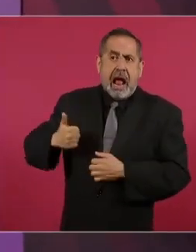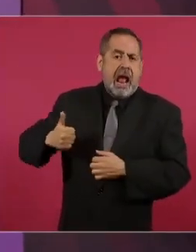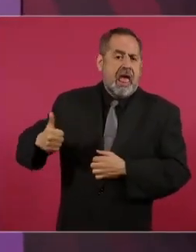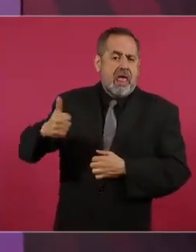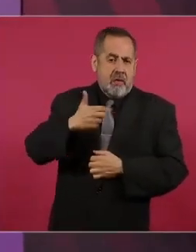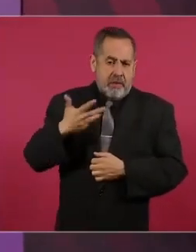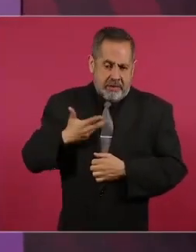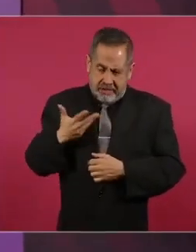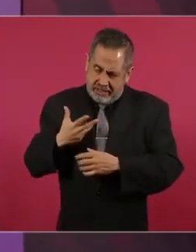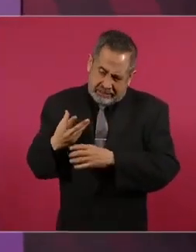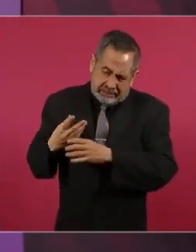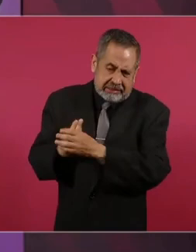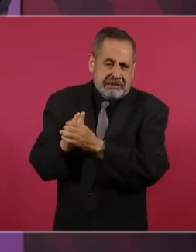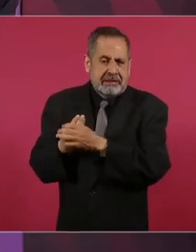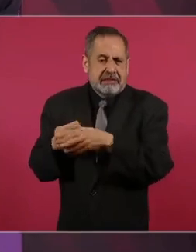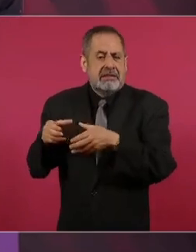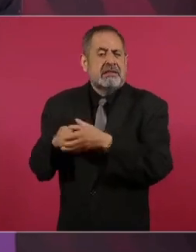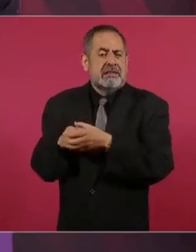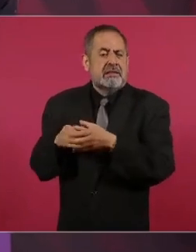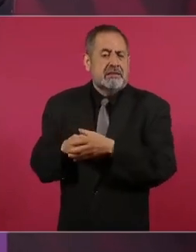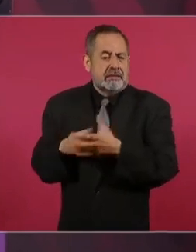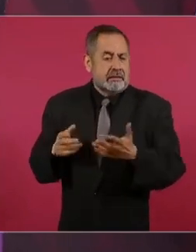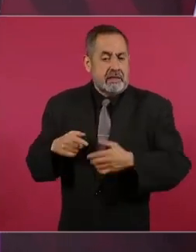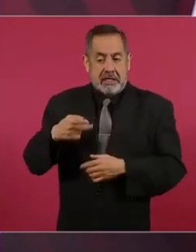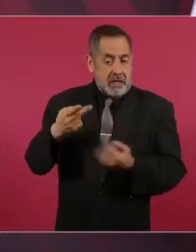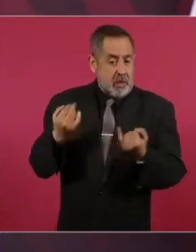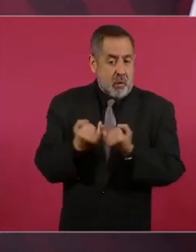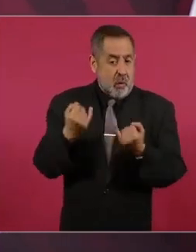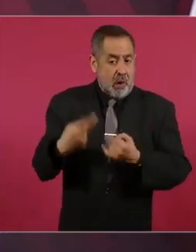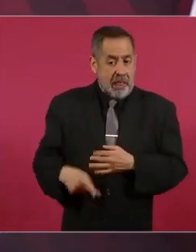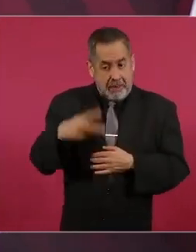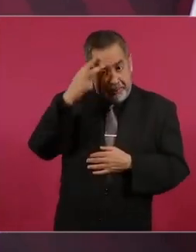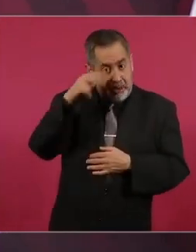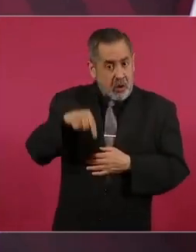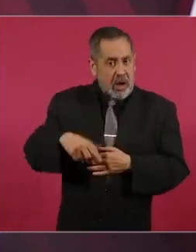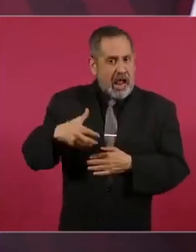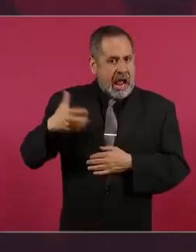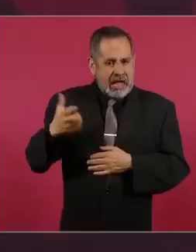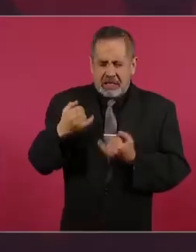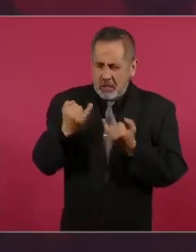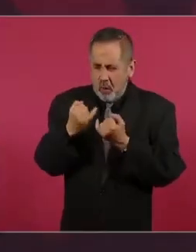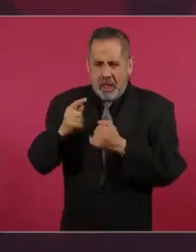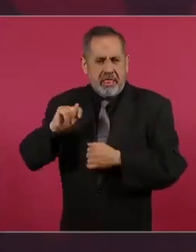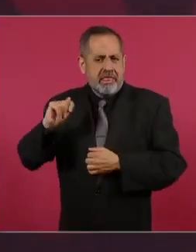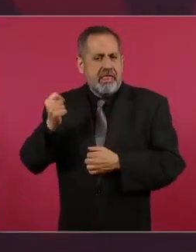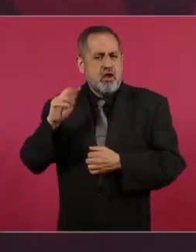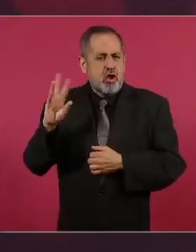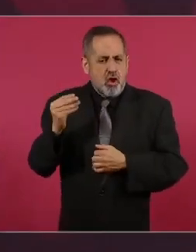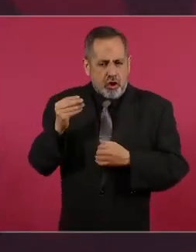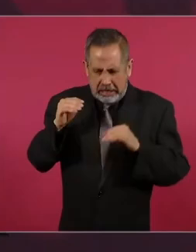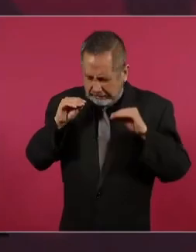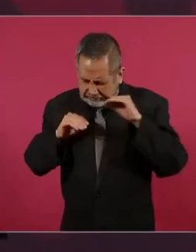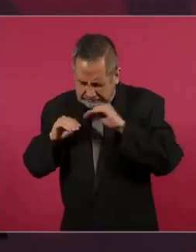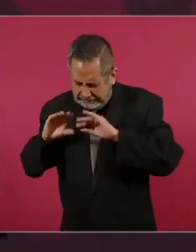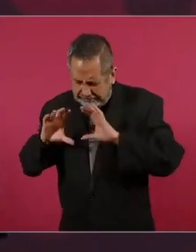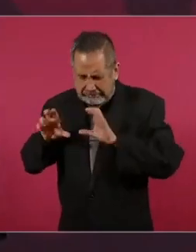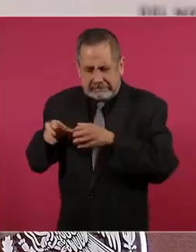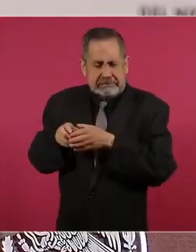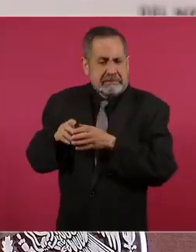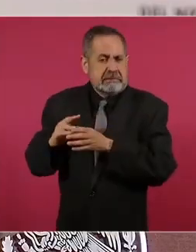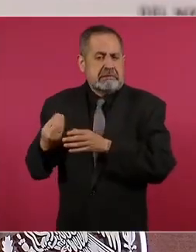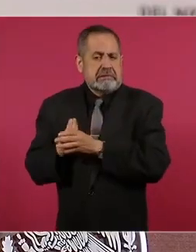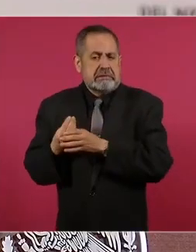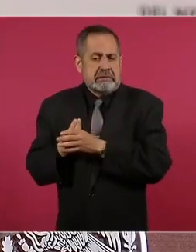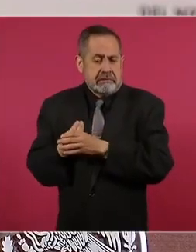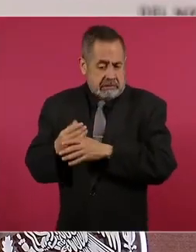instrumentos. La Unidad de Inteligencia Financiera de México ha creado su propia tecnología adecuado a